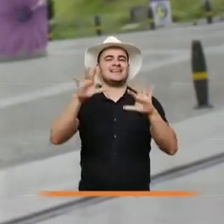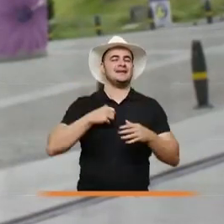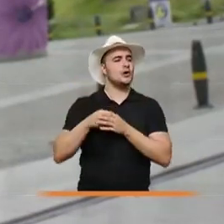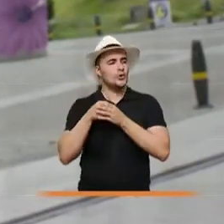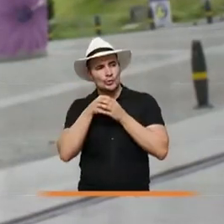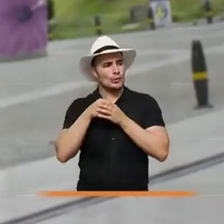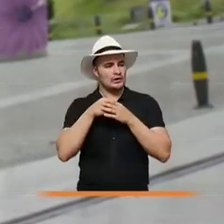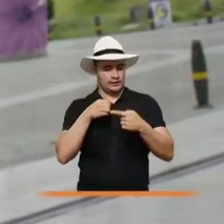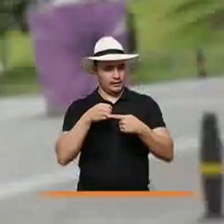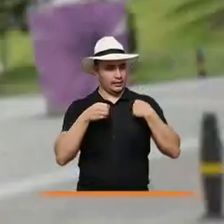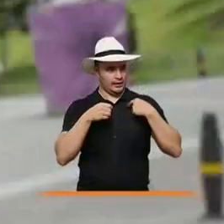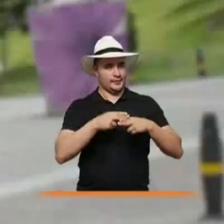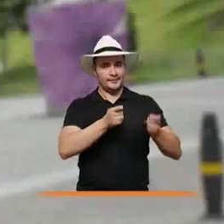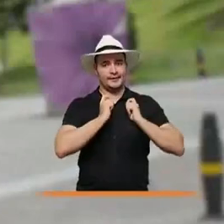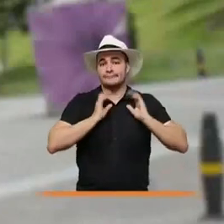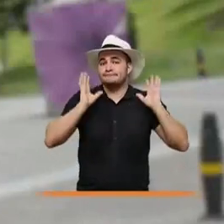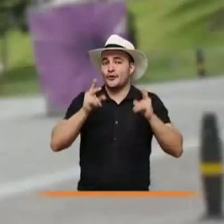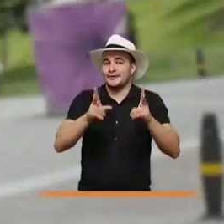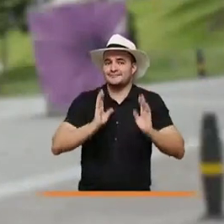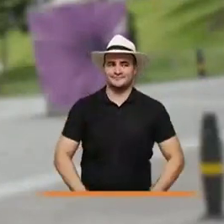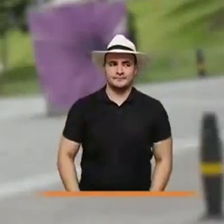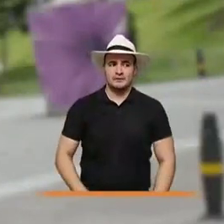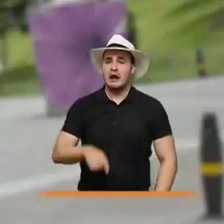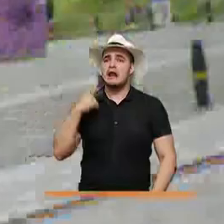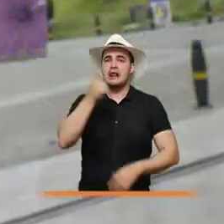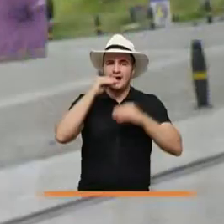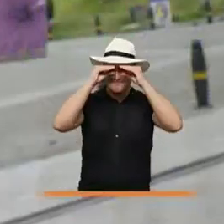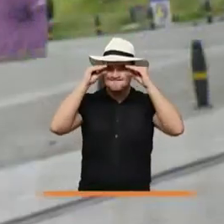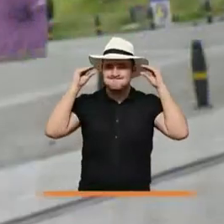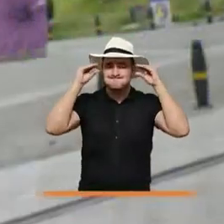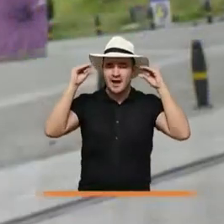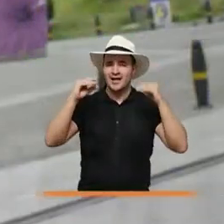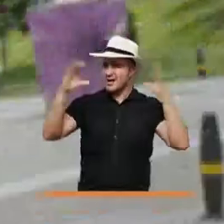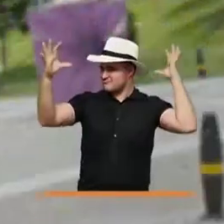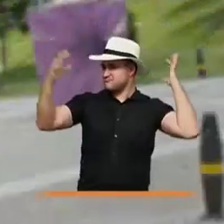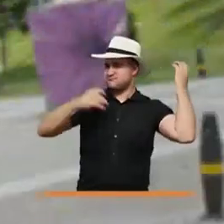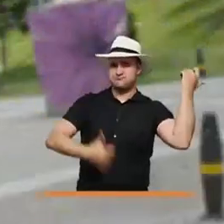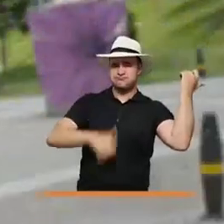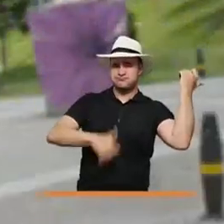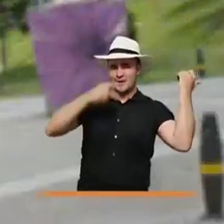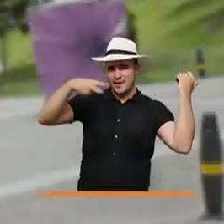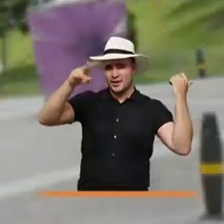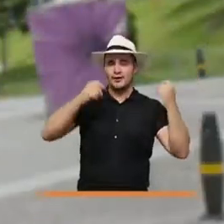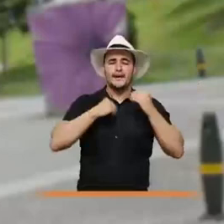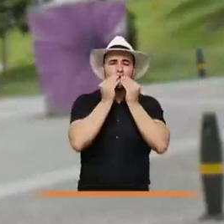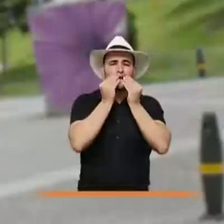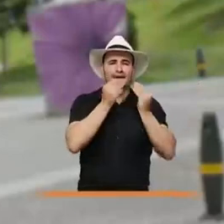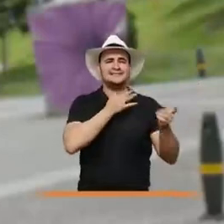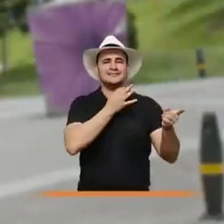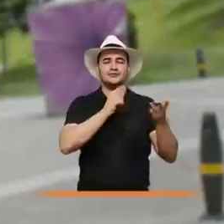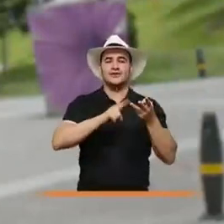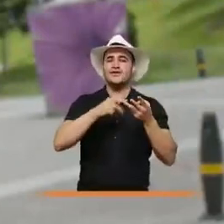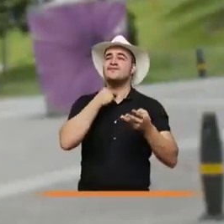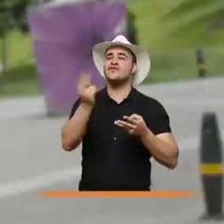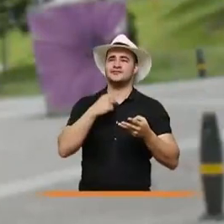decía su cierre estos restos de la risa me han dicho que sí que yo tengo la señal de vicente fernández las también tony aguilar pero está el charrito negro labor de revista